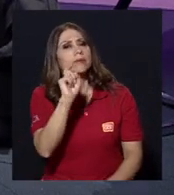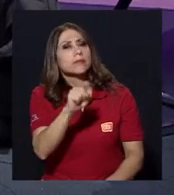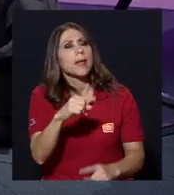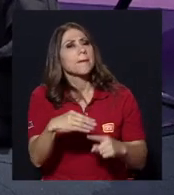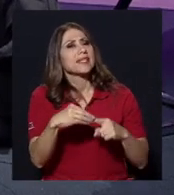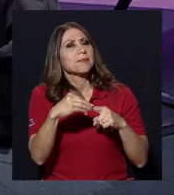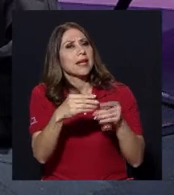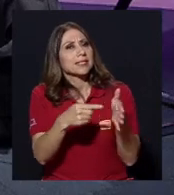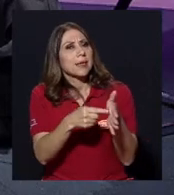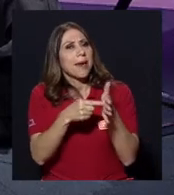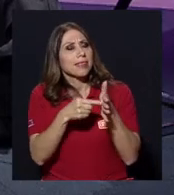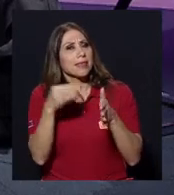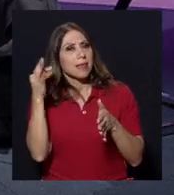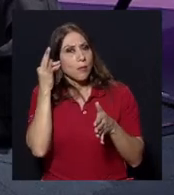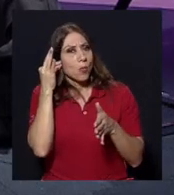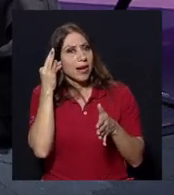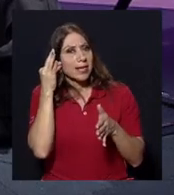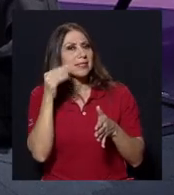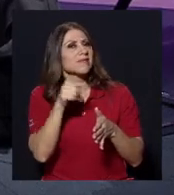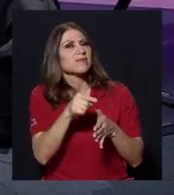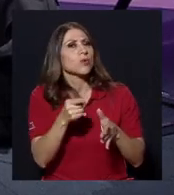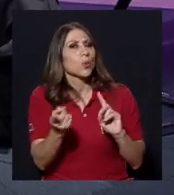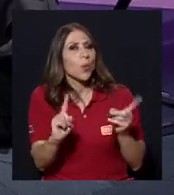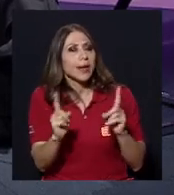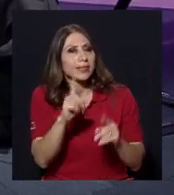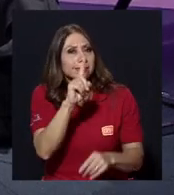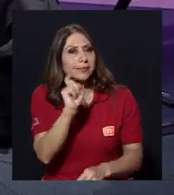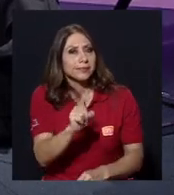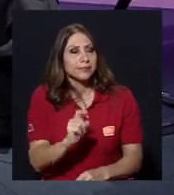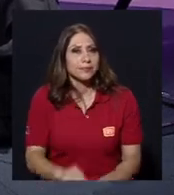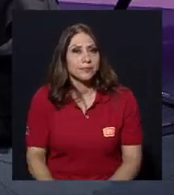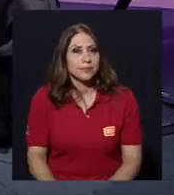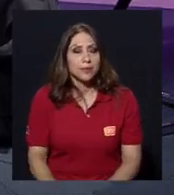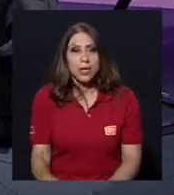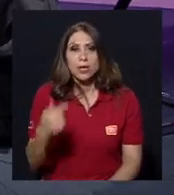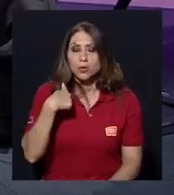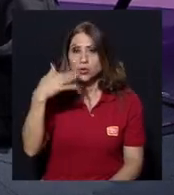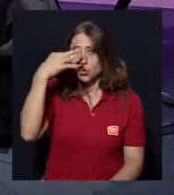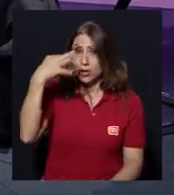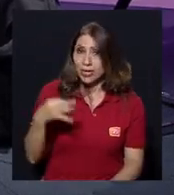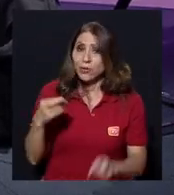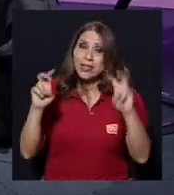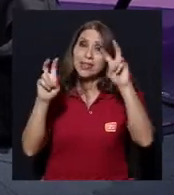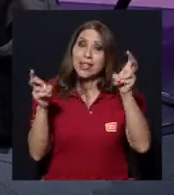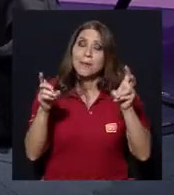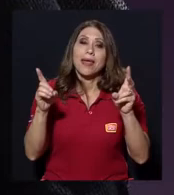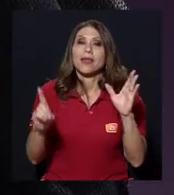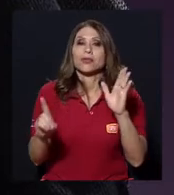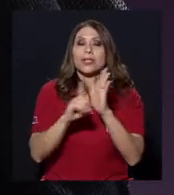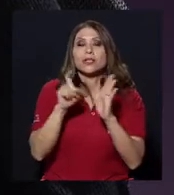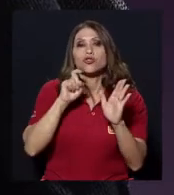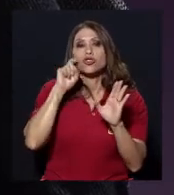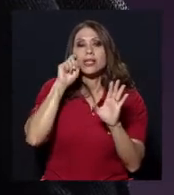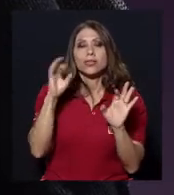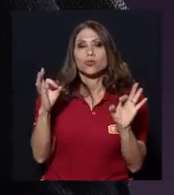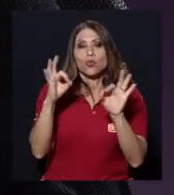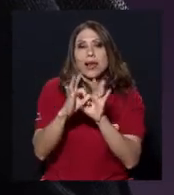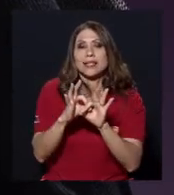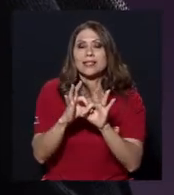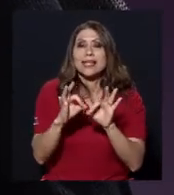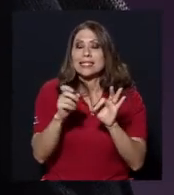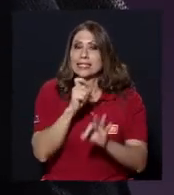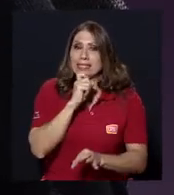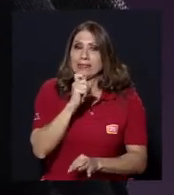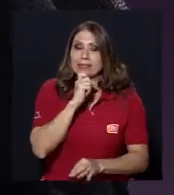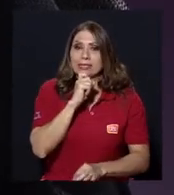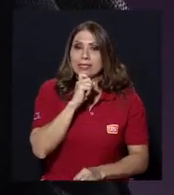en esta materia? Bueno, yo creo que el tema de los derechos sexuales, en efecto, es un tema difícil, porque yo creo que muchas